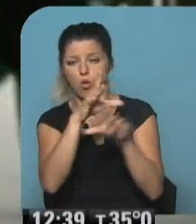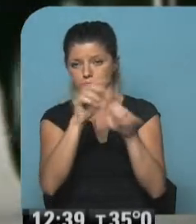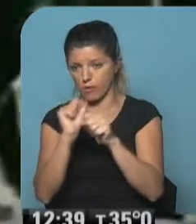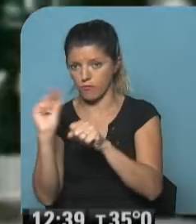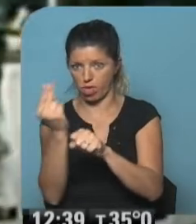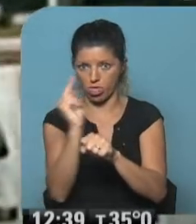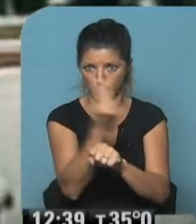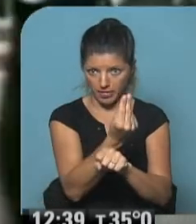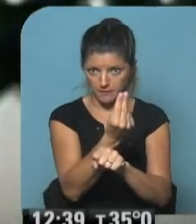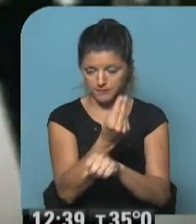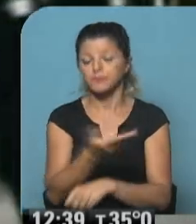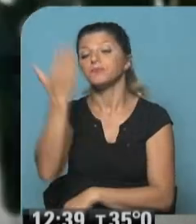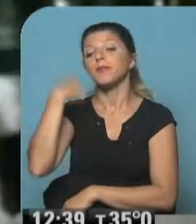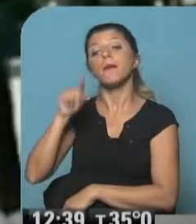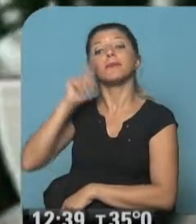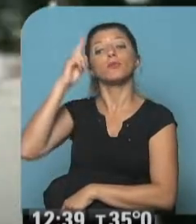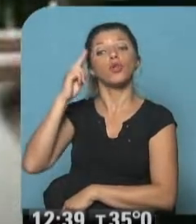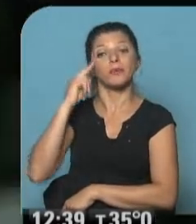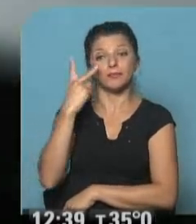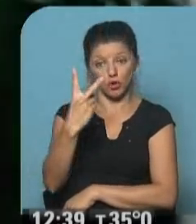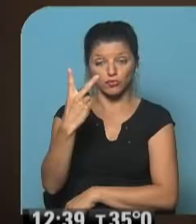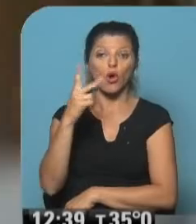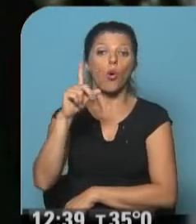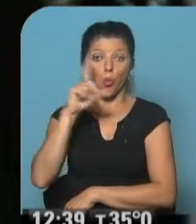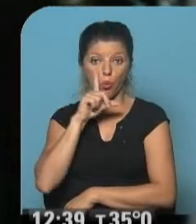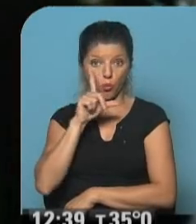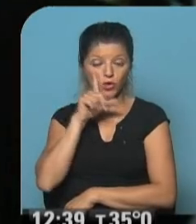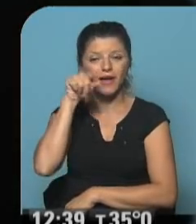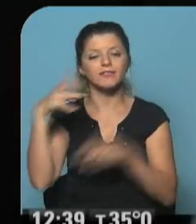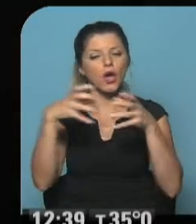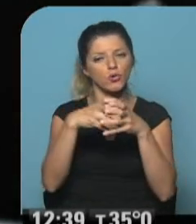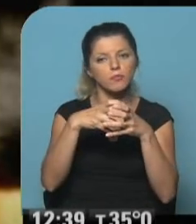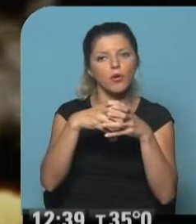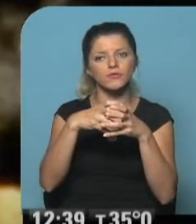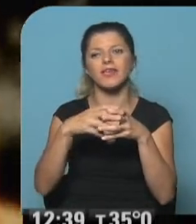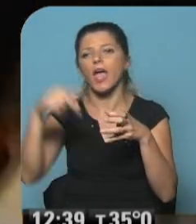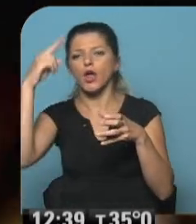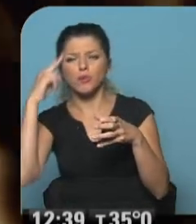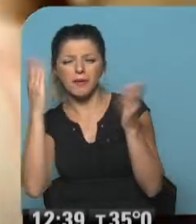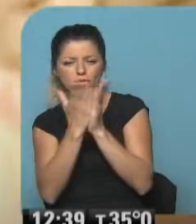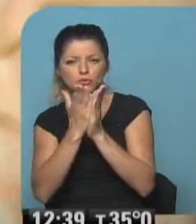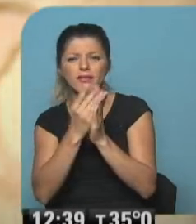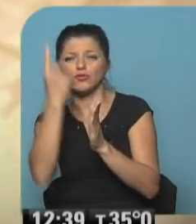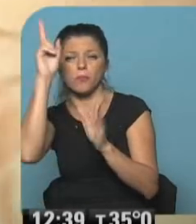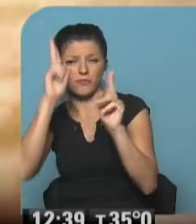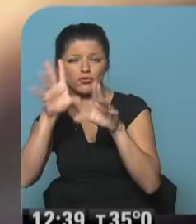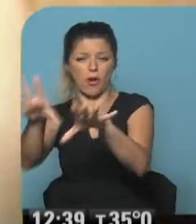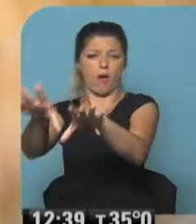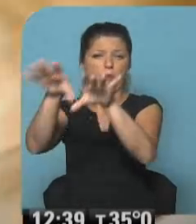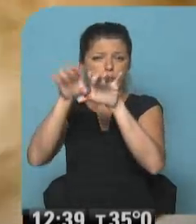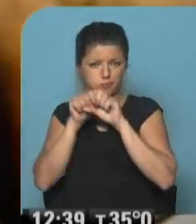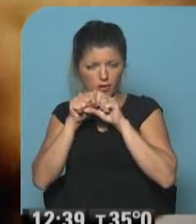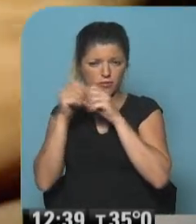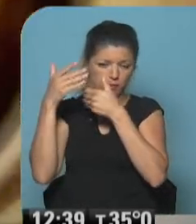julio de 1992, el grupo de tareas Colina secuestró y asesinó a 9 estudiantes y un docente de la Universidad